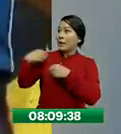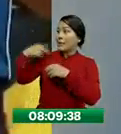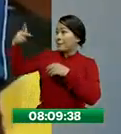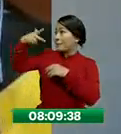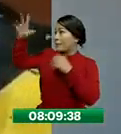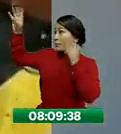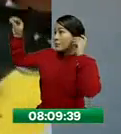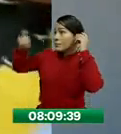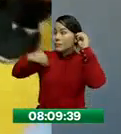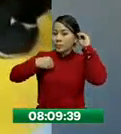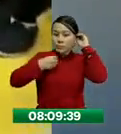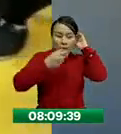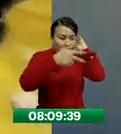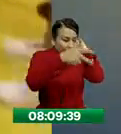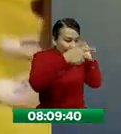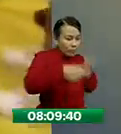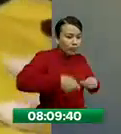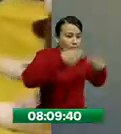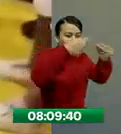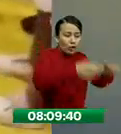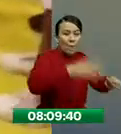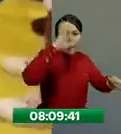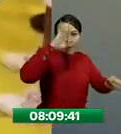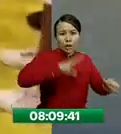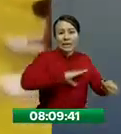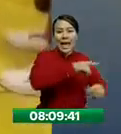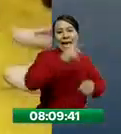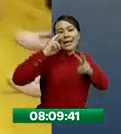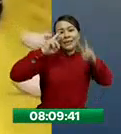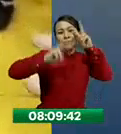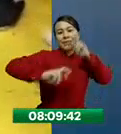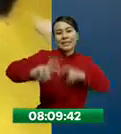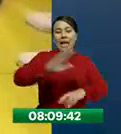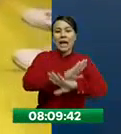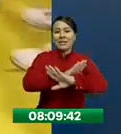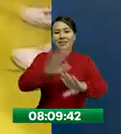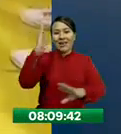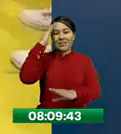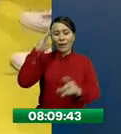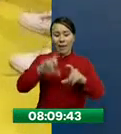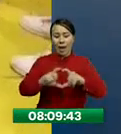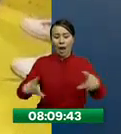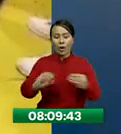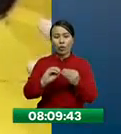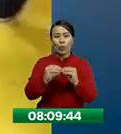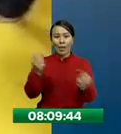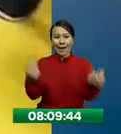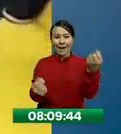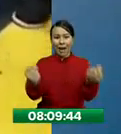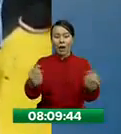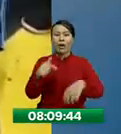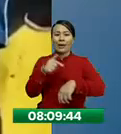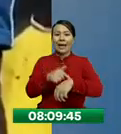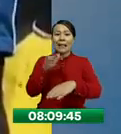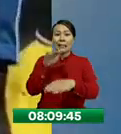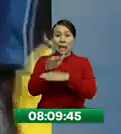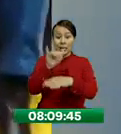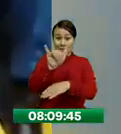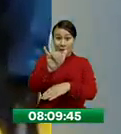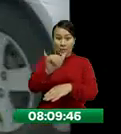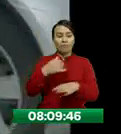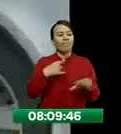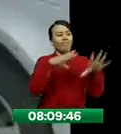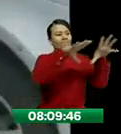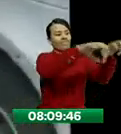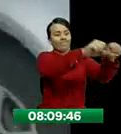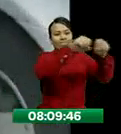para investigar el paradero del sujeto implicado, que está plenamente identificado. En horas de la tarde del sábado, encontraron